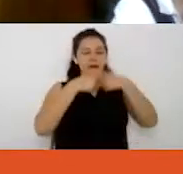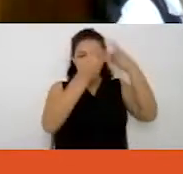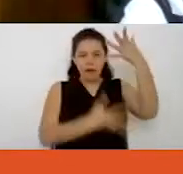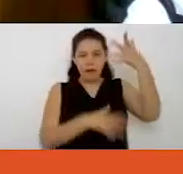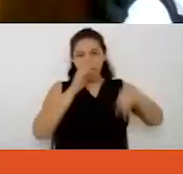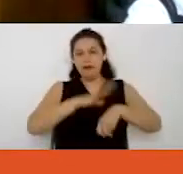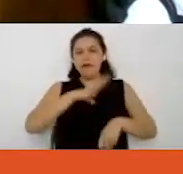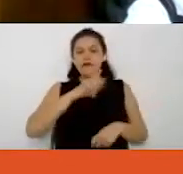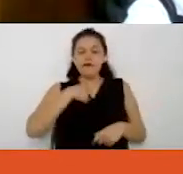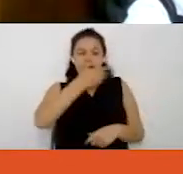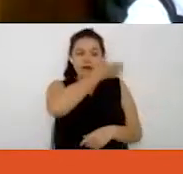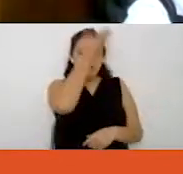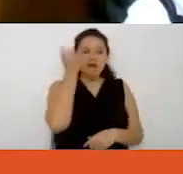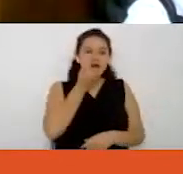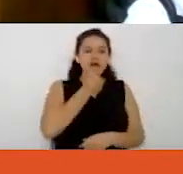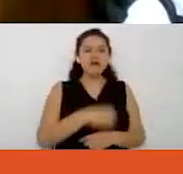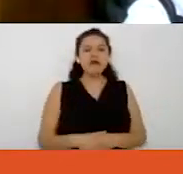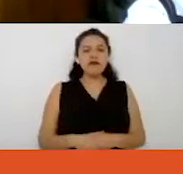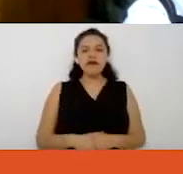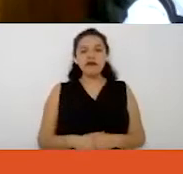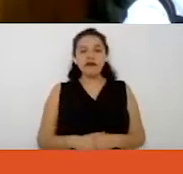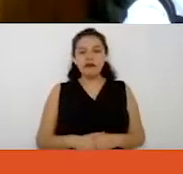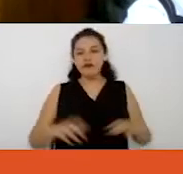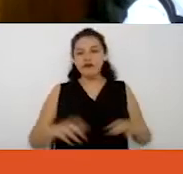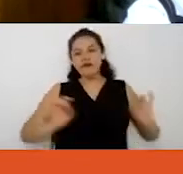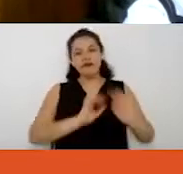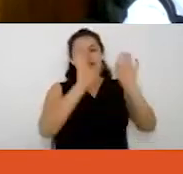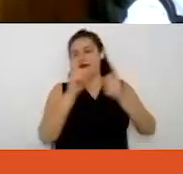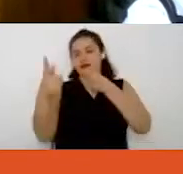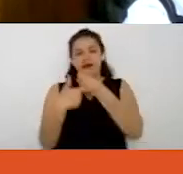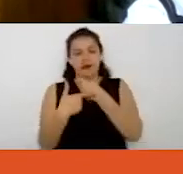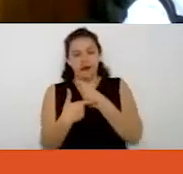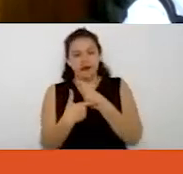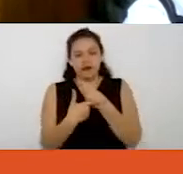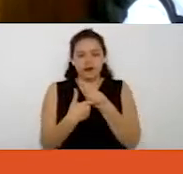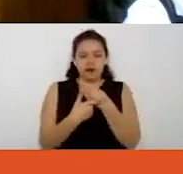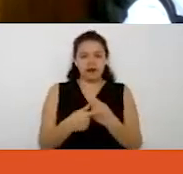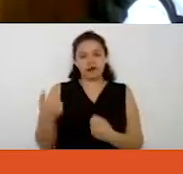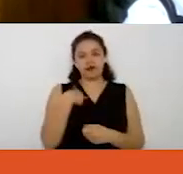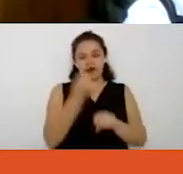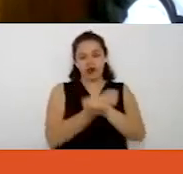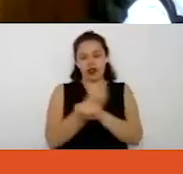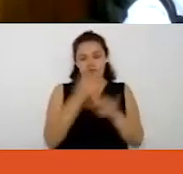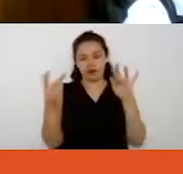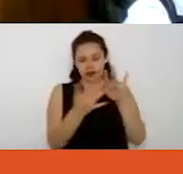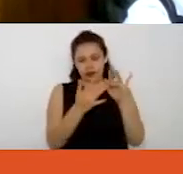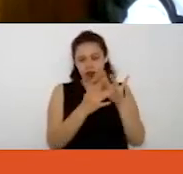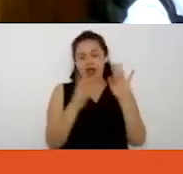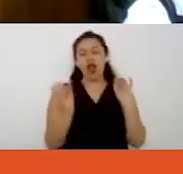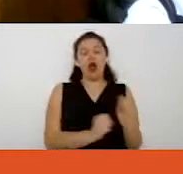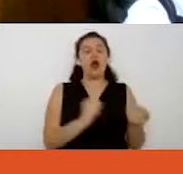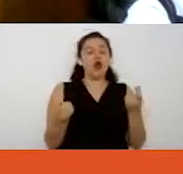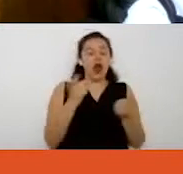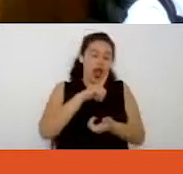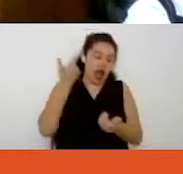Entonces, esto es en dado caso de que por X o Y situación yo haya tenido contacto con la sangre o con cualquier fluido corporal.